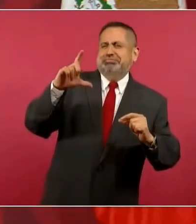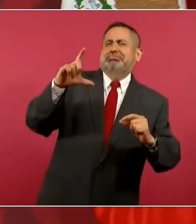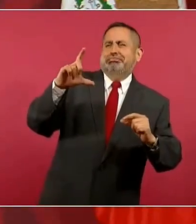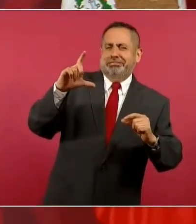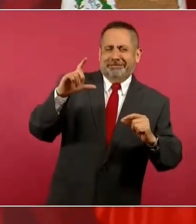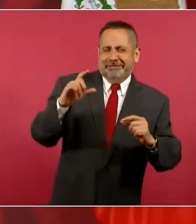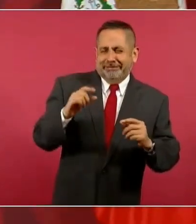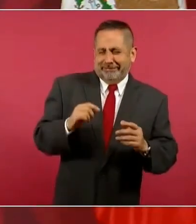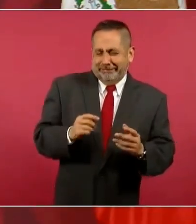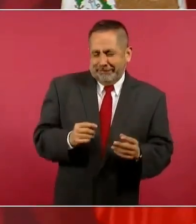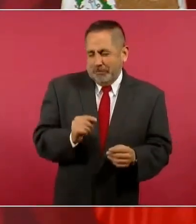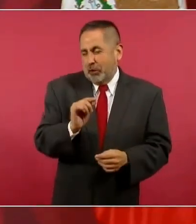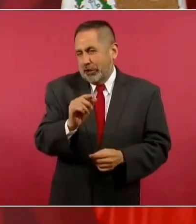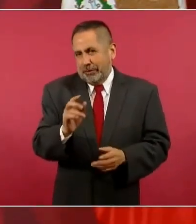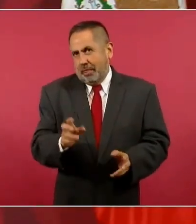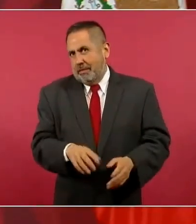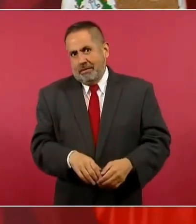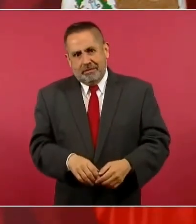muy poquito,